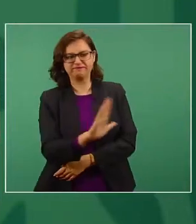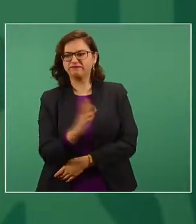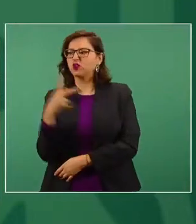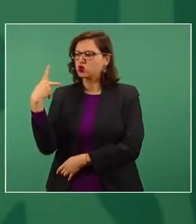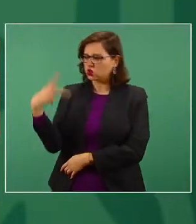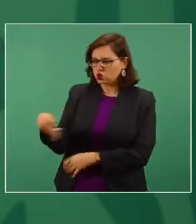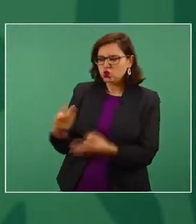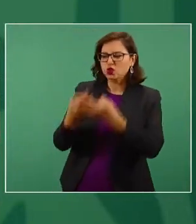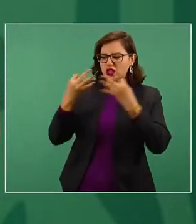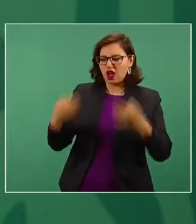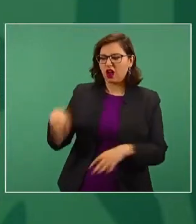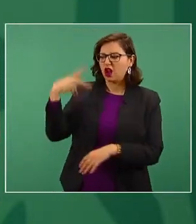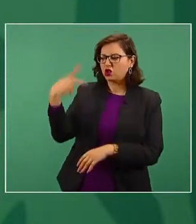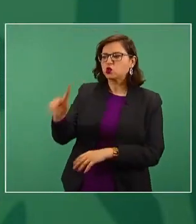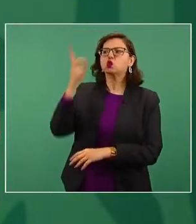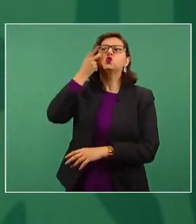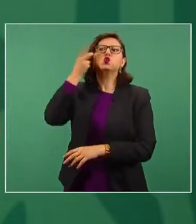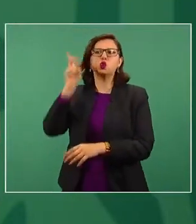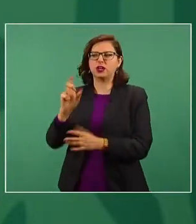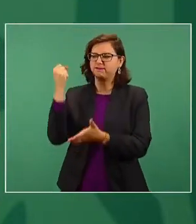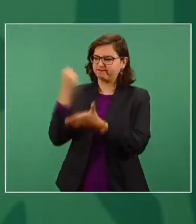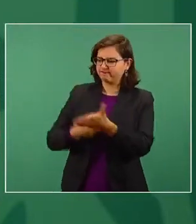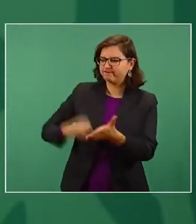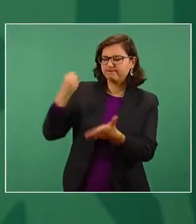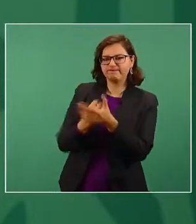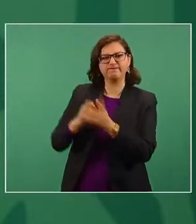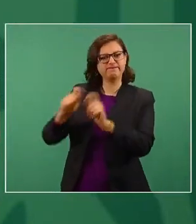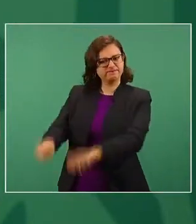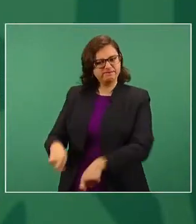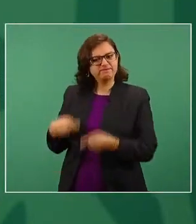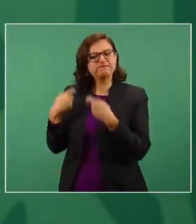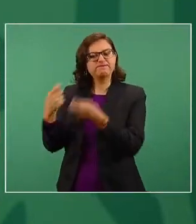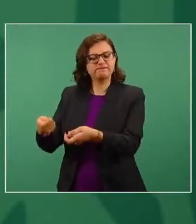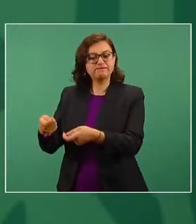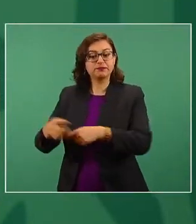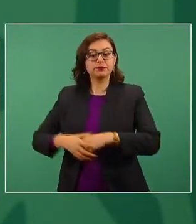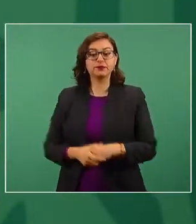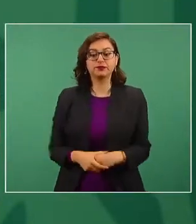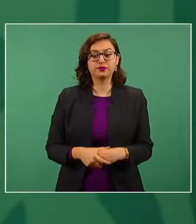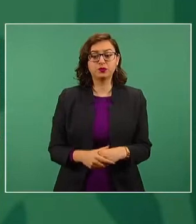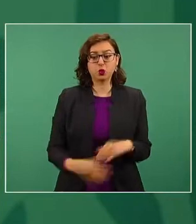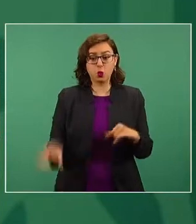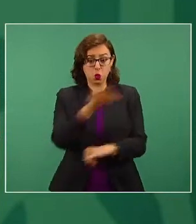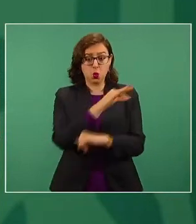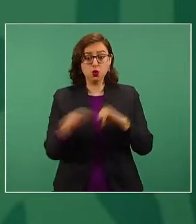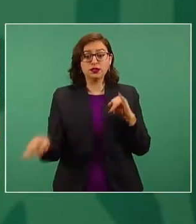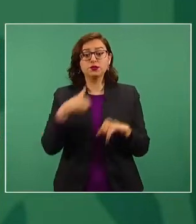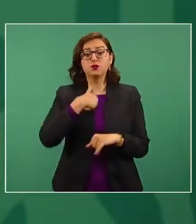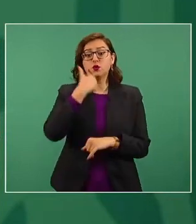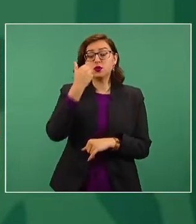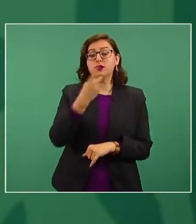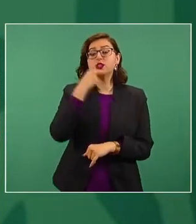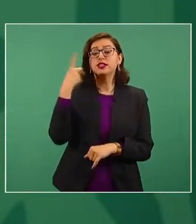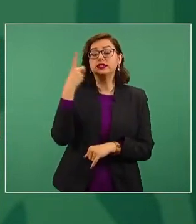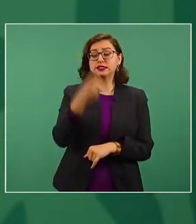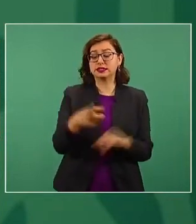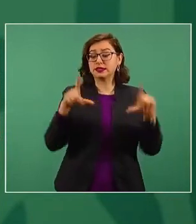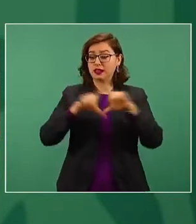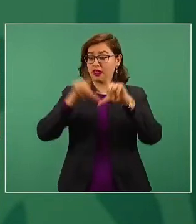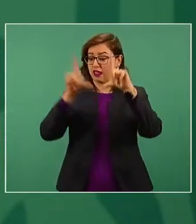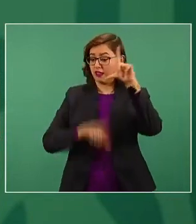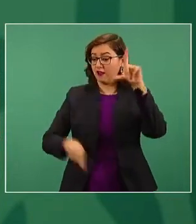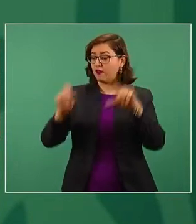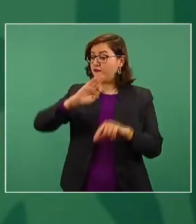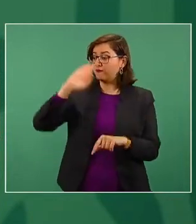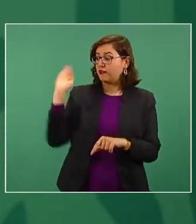campo. Finalmente, quiero decir que la coordinación de todo el gobierno federal es crucial para alcanzar